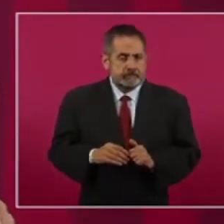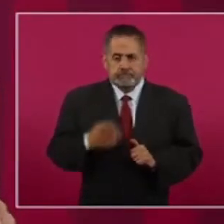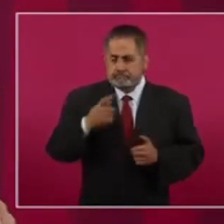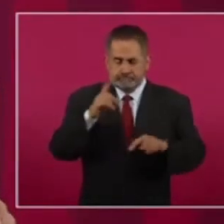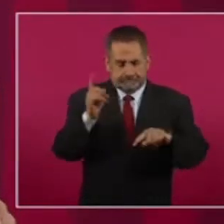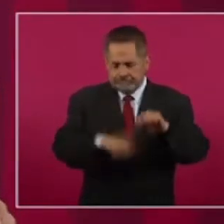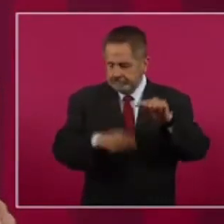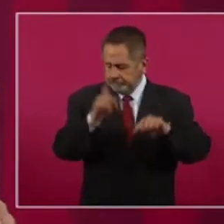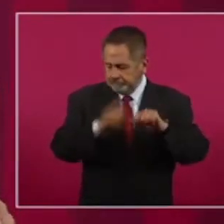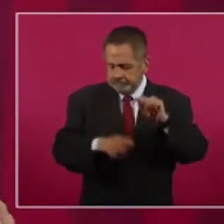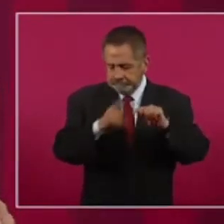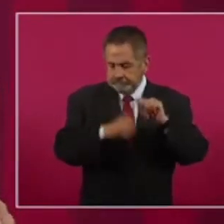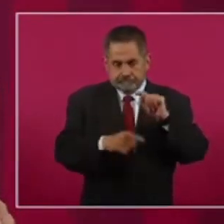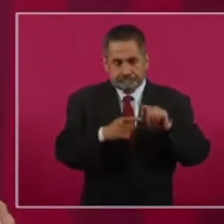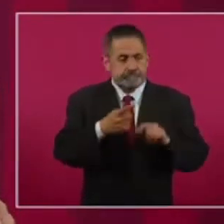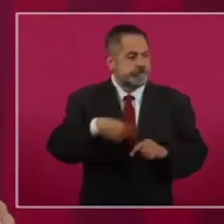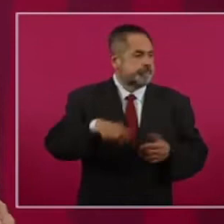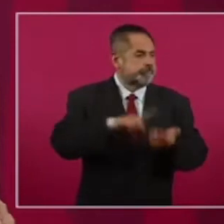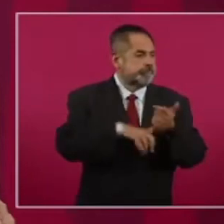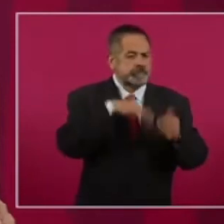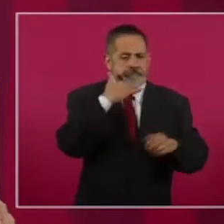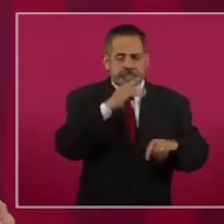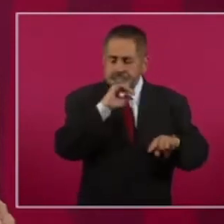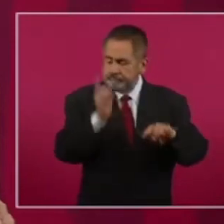limpiando de corrupción